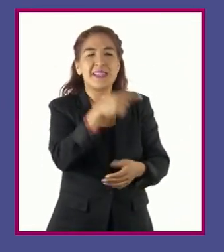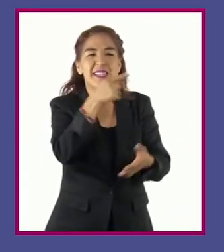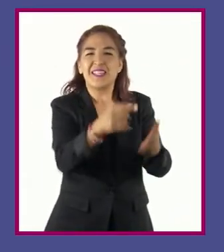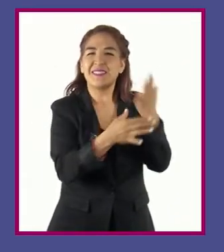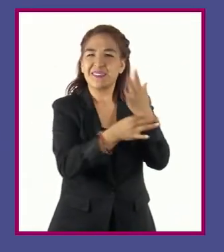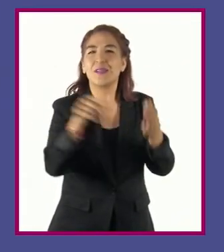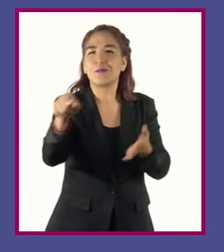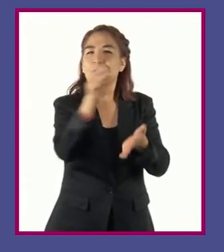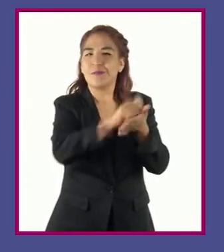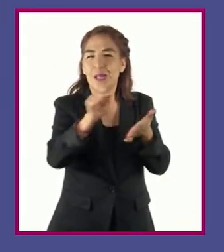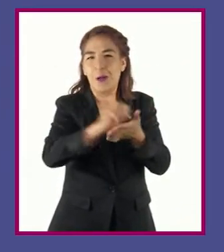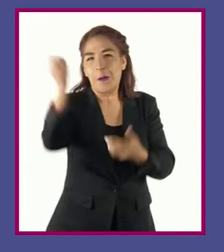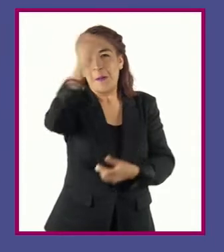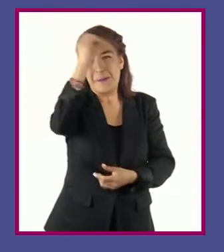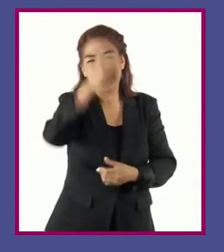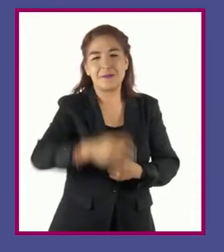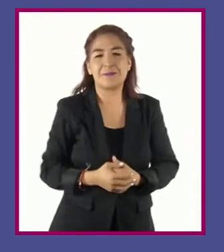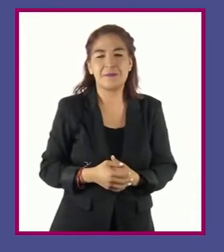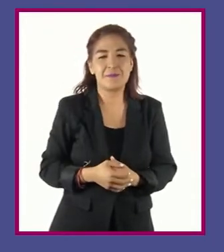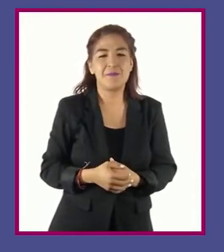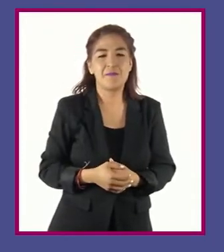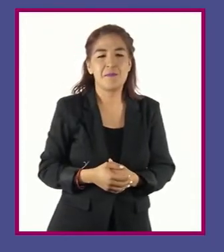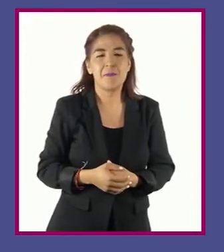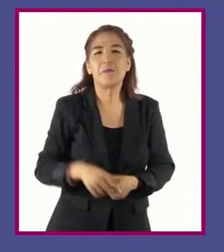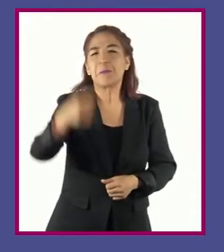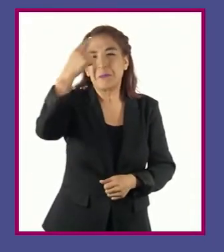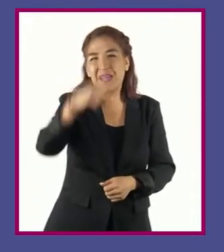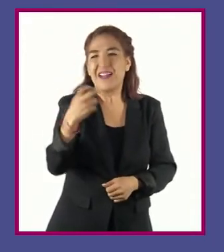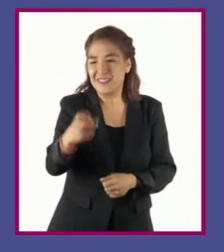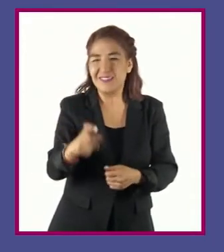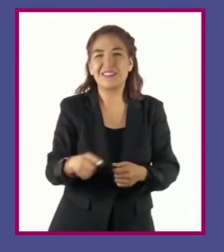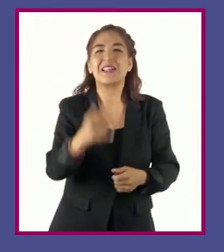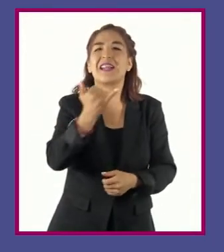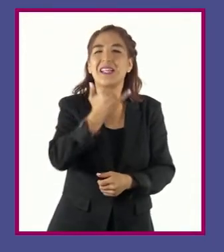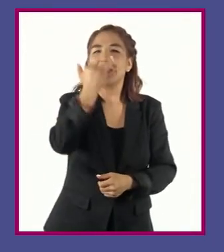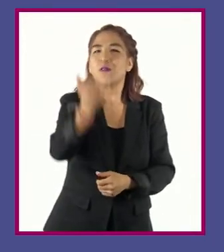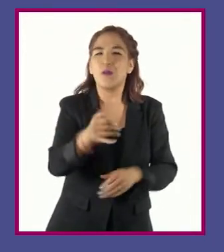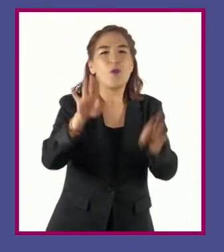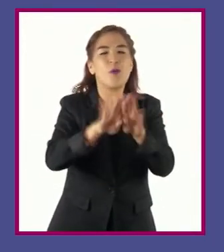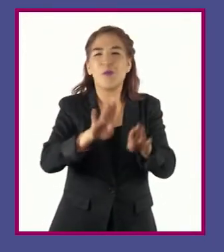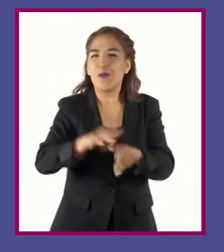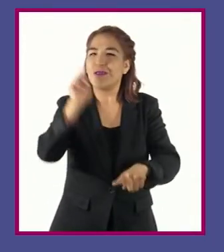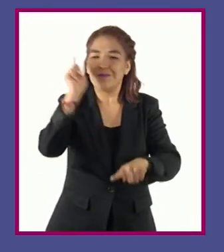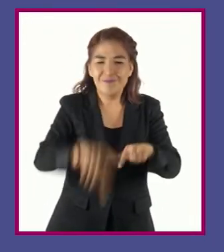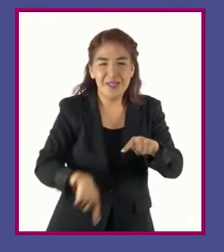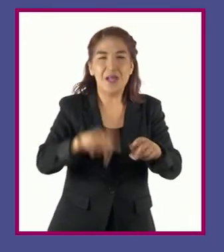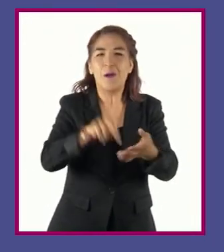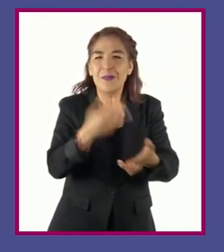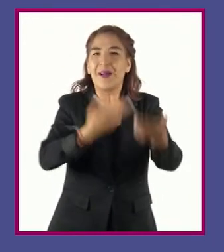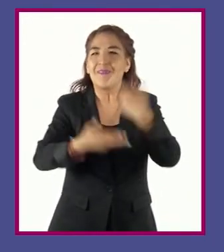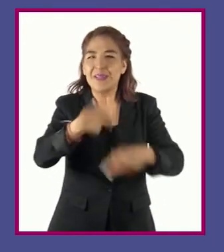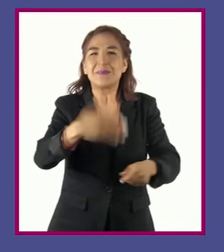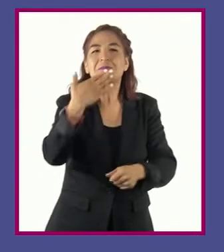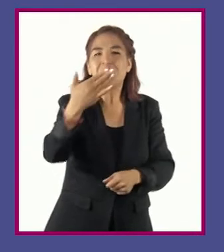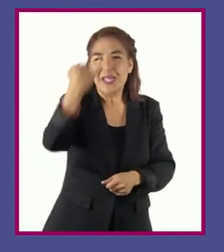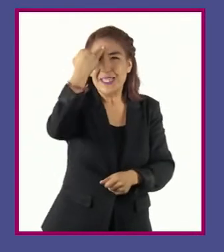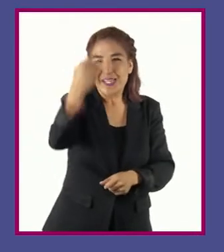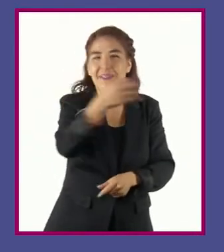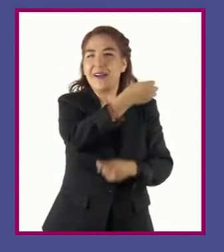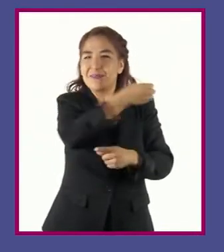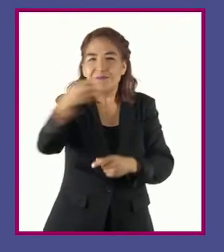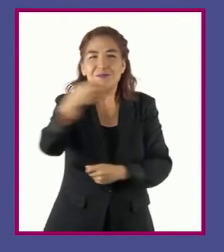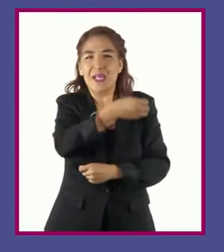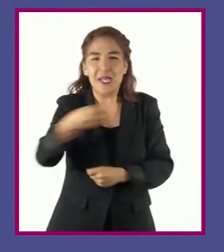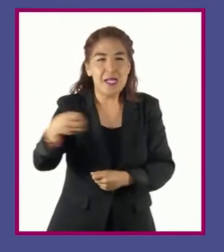que tú quieres decir. ¿Qué puedo hacer para evitar ese error y relacionar adecuadamente las ideas? Pues